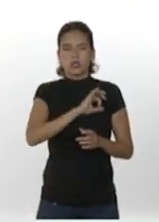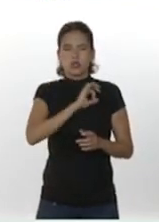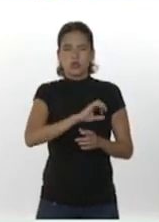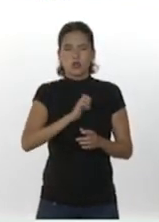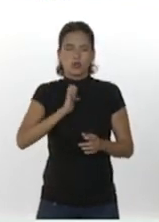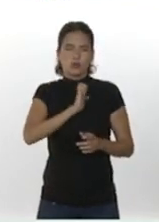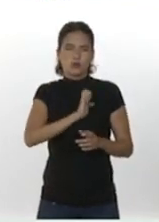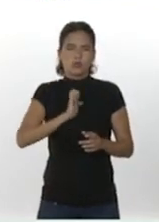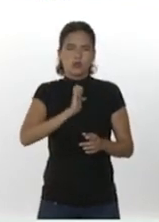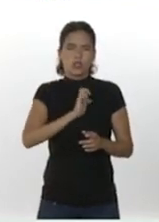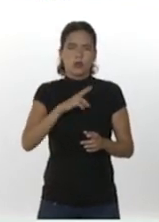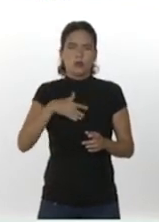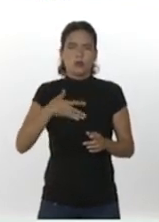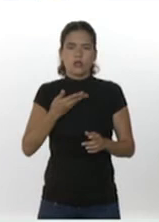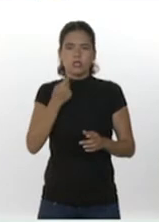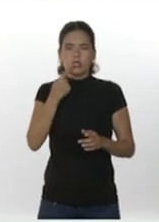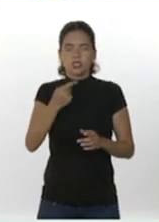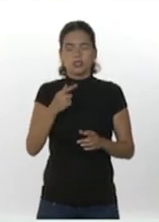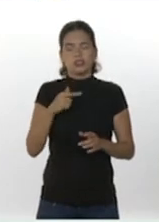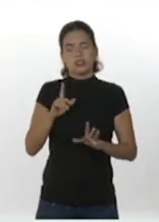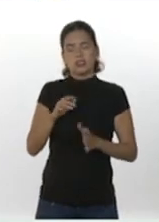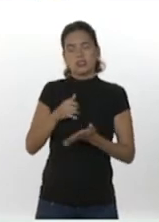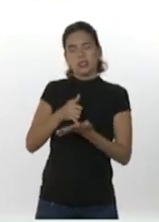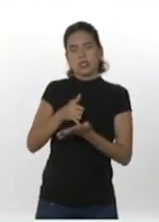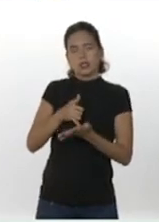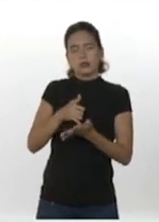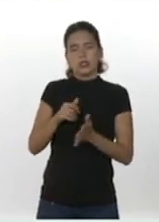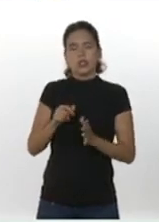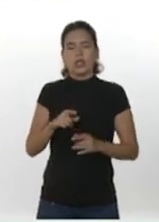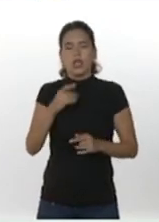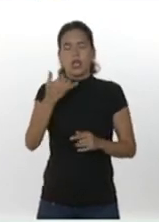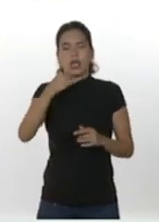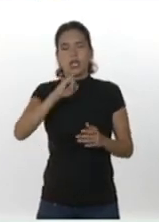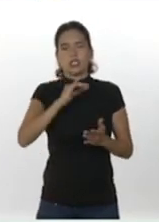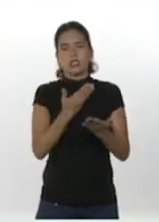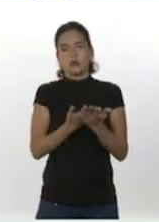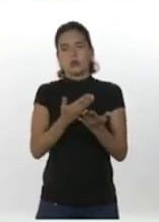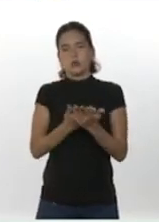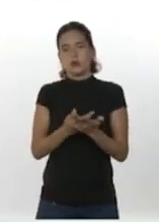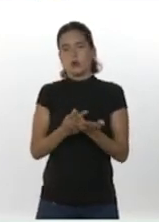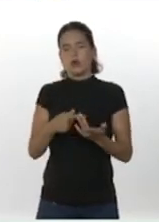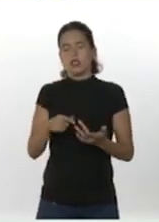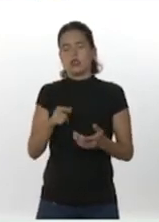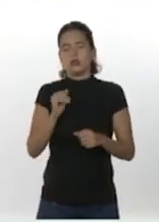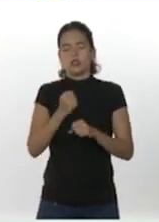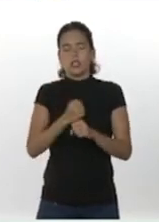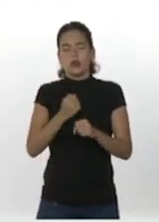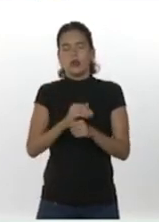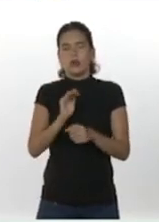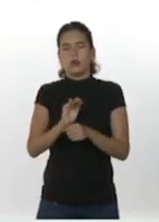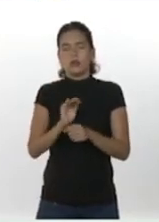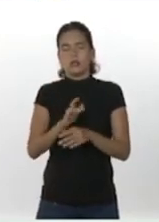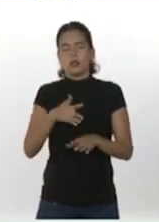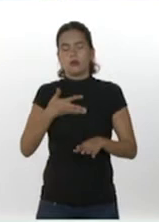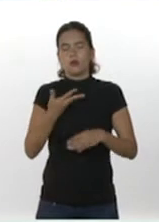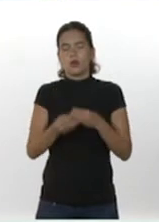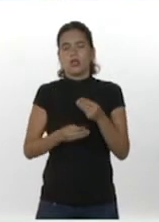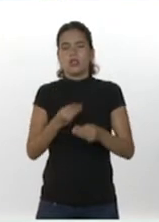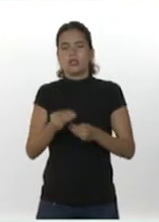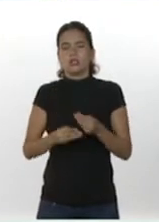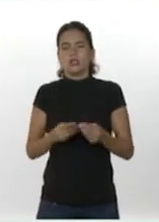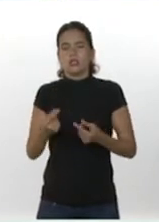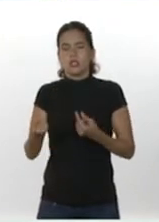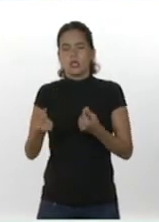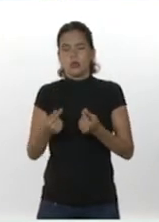socioemocional podrían considerarse un poco más vulnerables. En ese sentido, se propone una figura de empleo protegido que pueda darse en